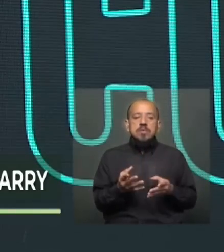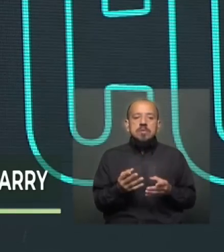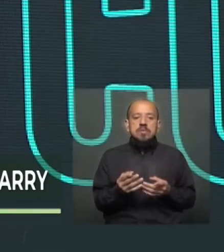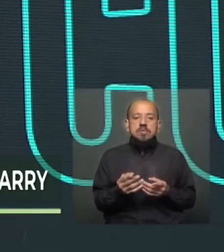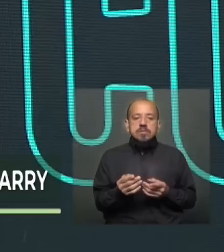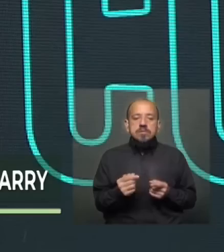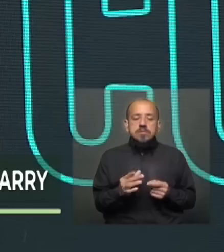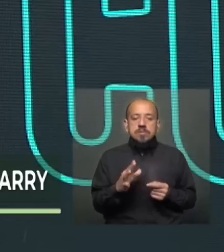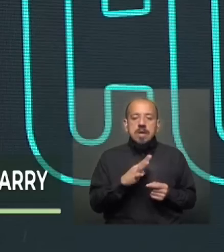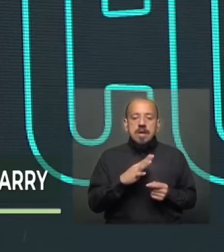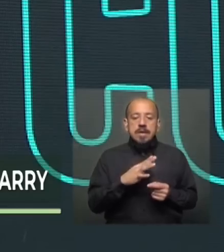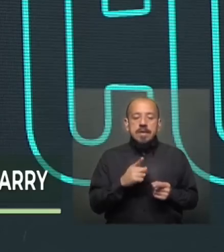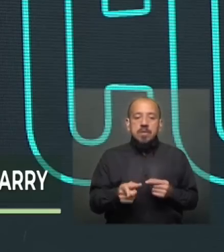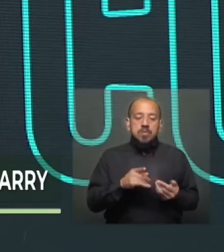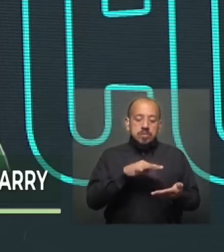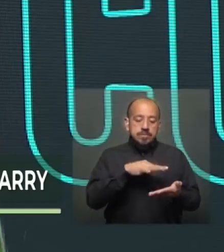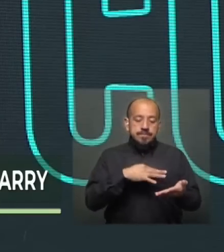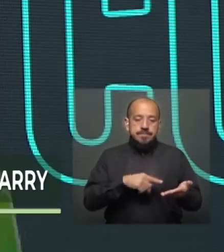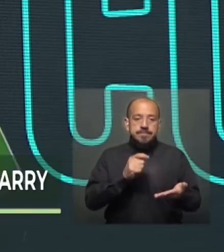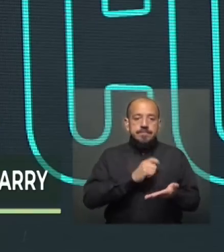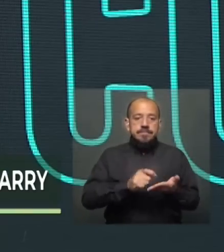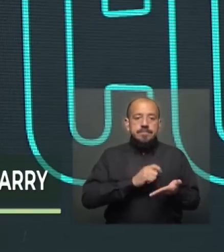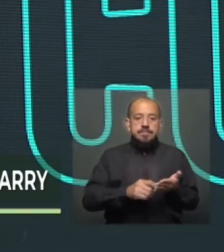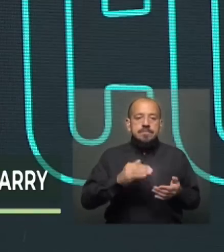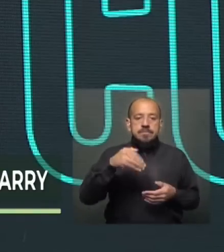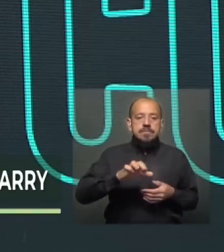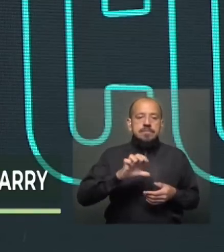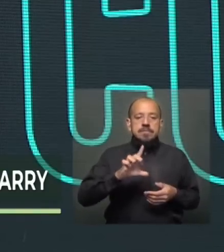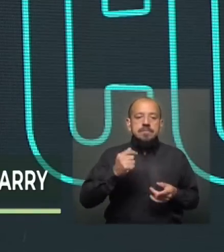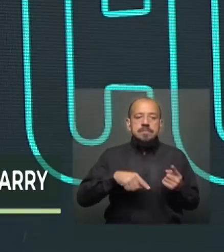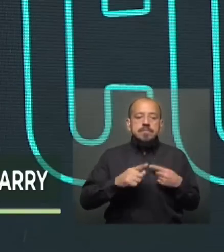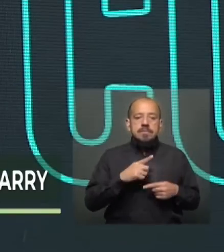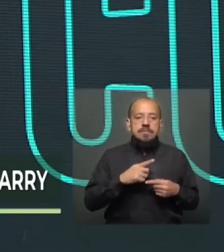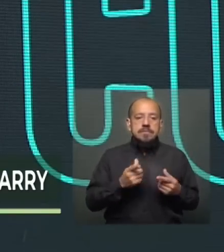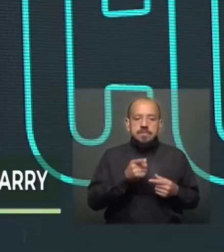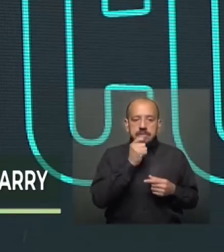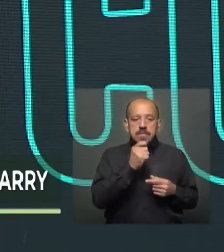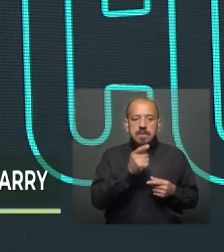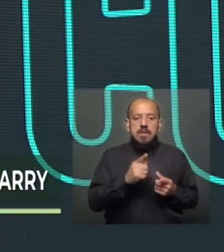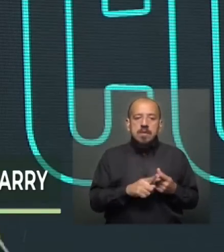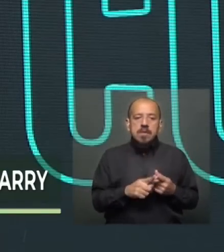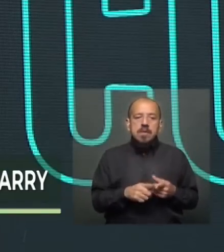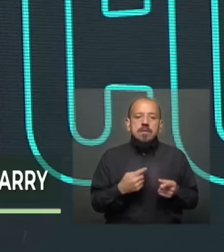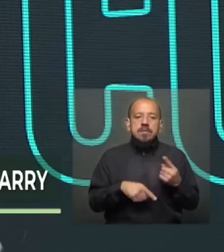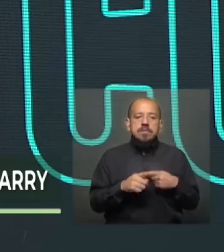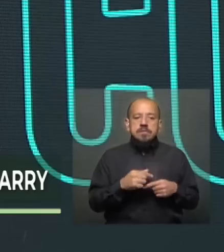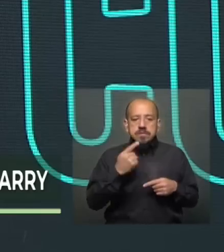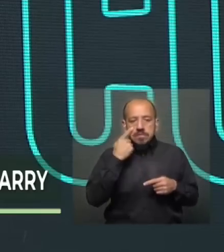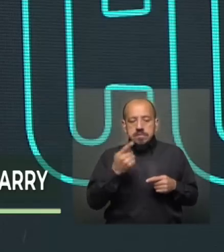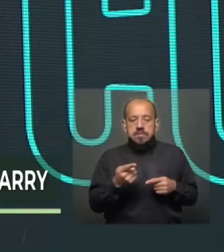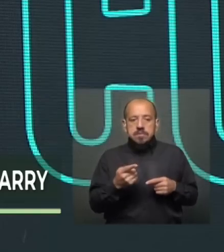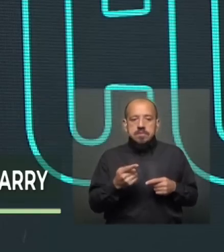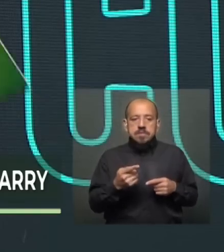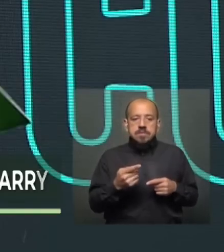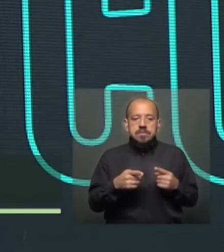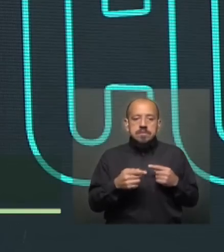un texto propio y además Daniel Meza el editor de la revista la entrevista entonces si te parece vamos a hablar un